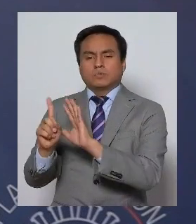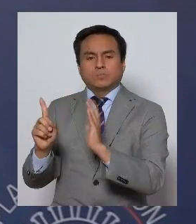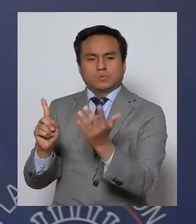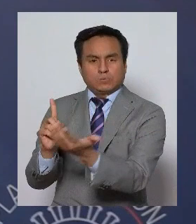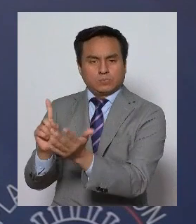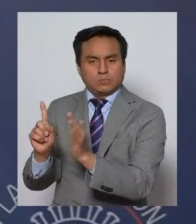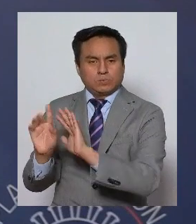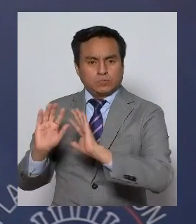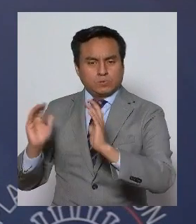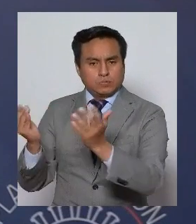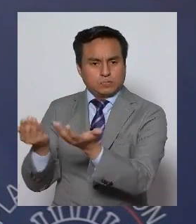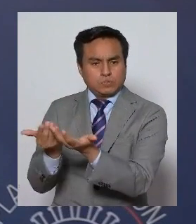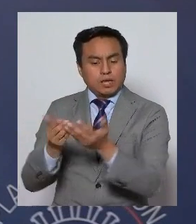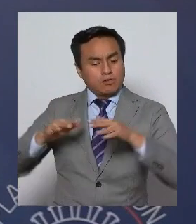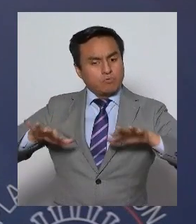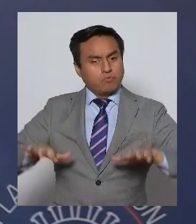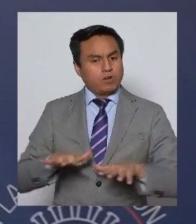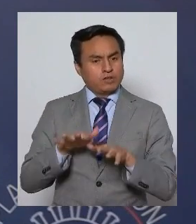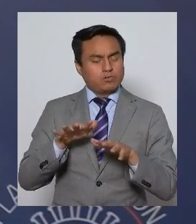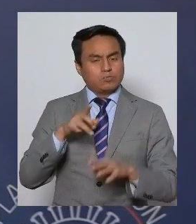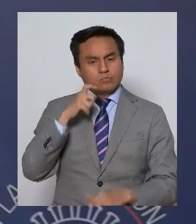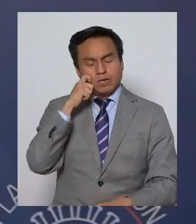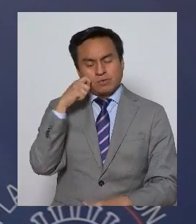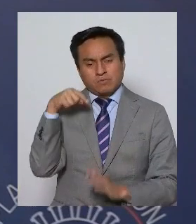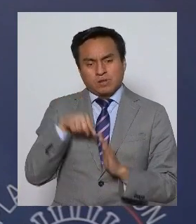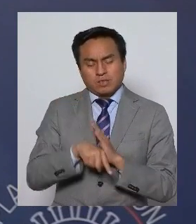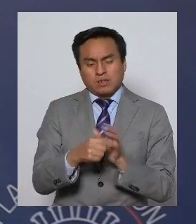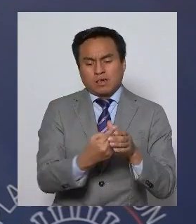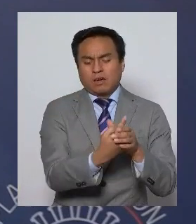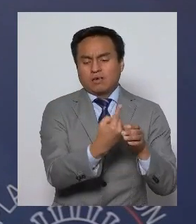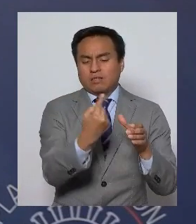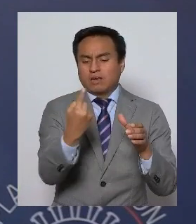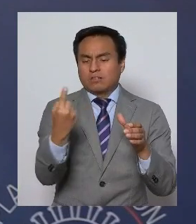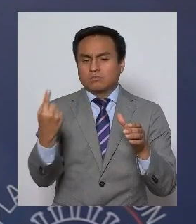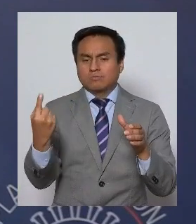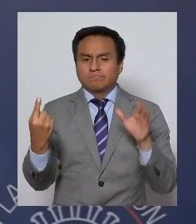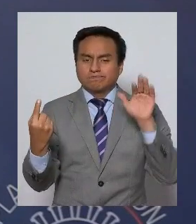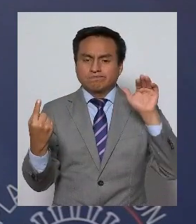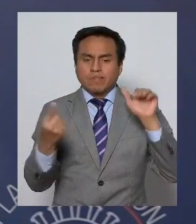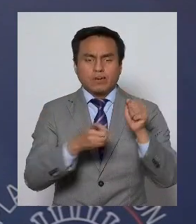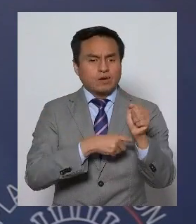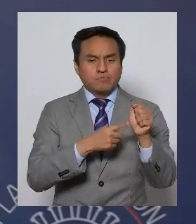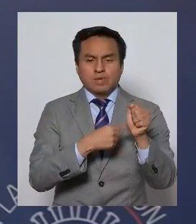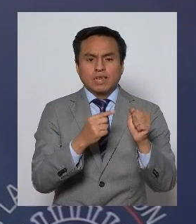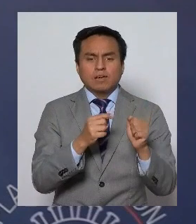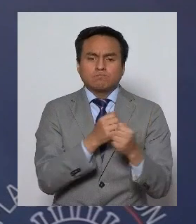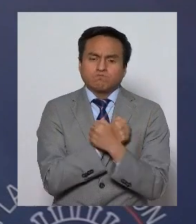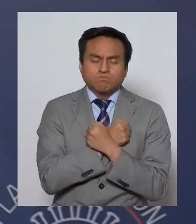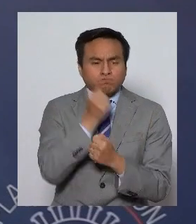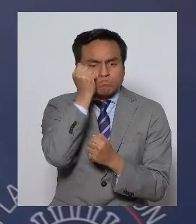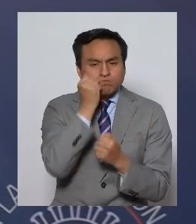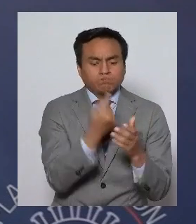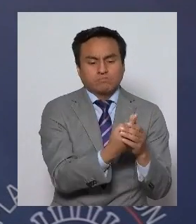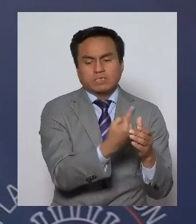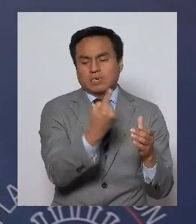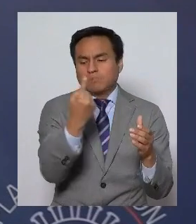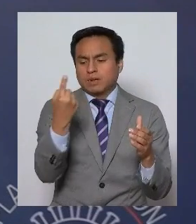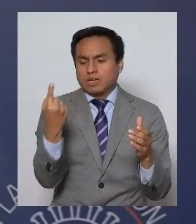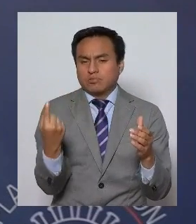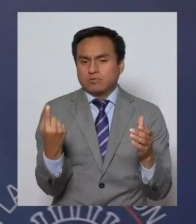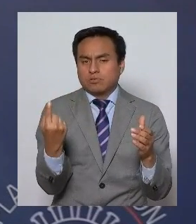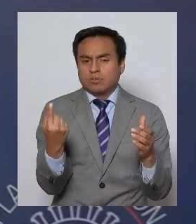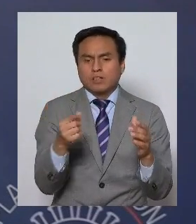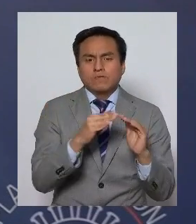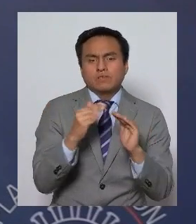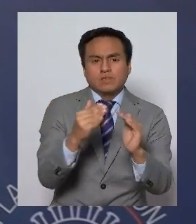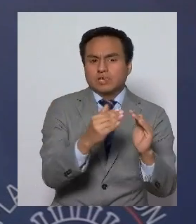que hace un esfuerzo inhumano aislándose de su familia, separándose de sus seres queridos, alejándose de